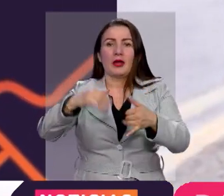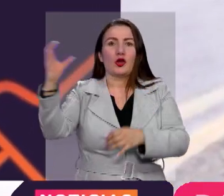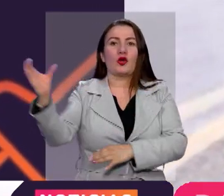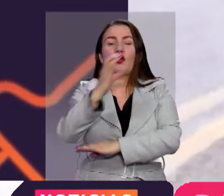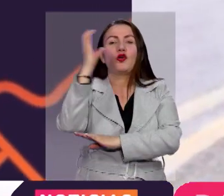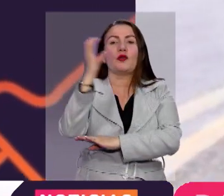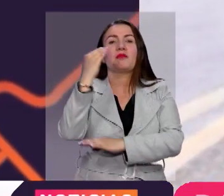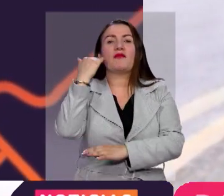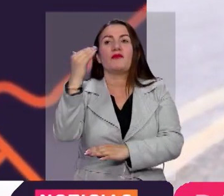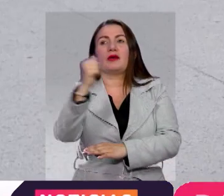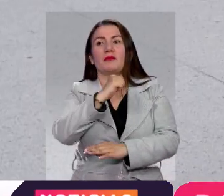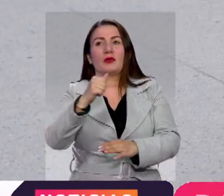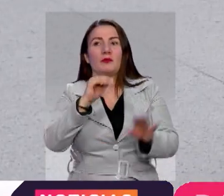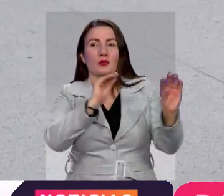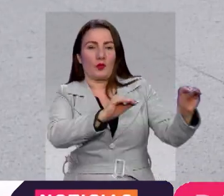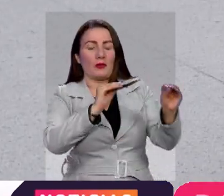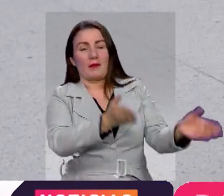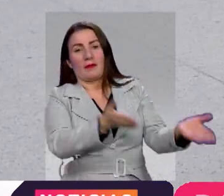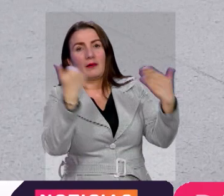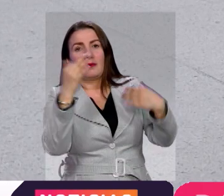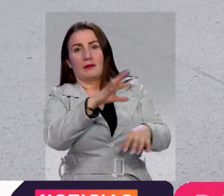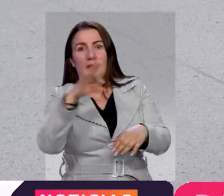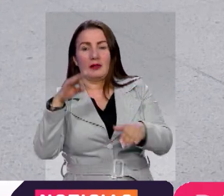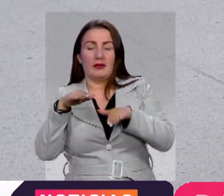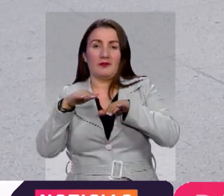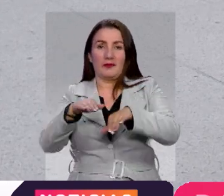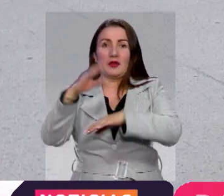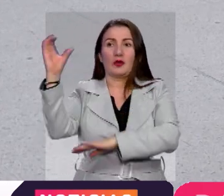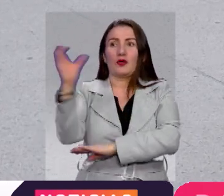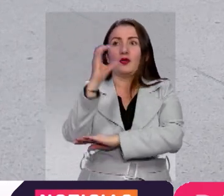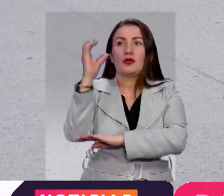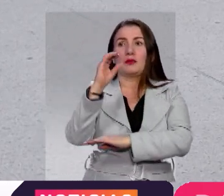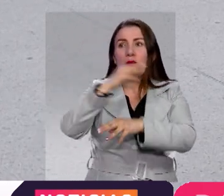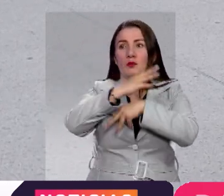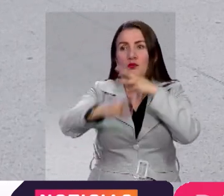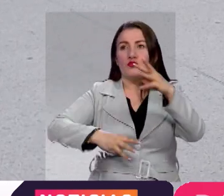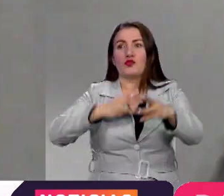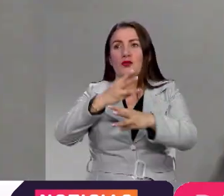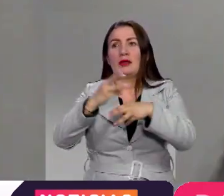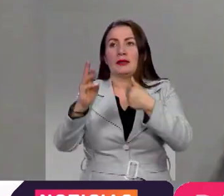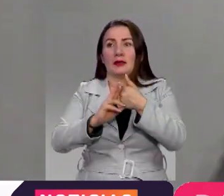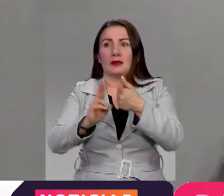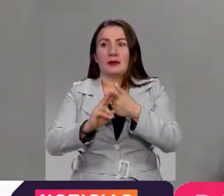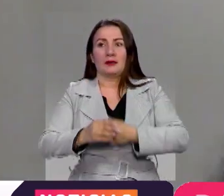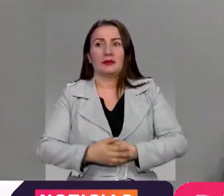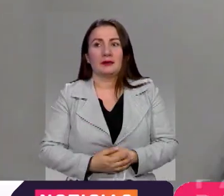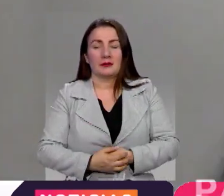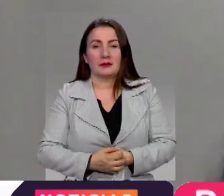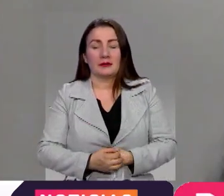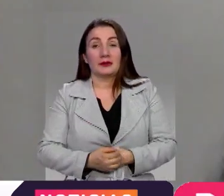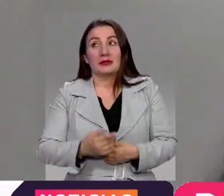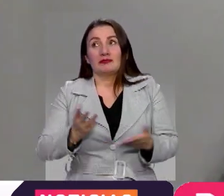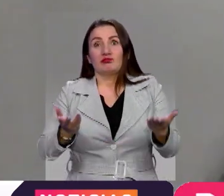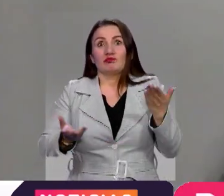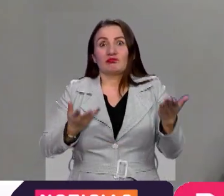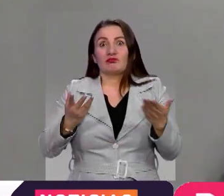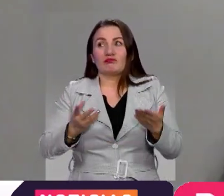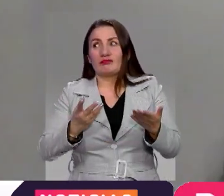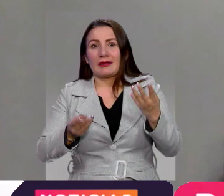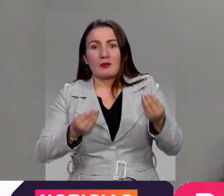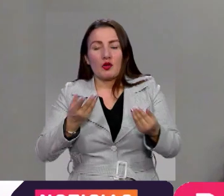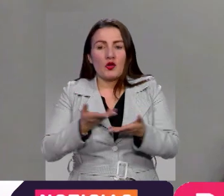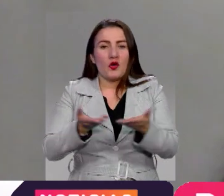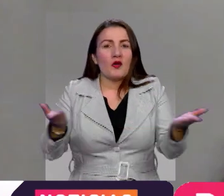femenina, le valieron ser convocada para competir por Colombia en los campeonatos mundiales de ruta. Es como sin palabras porque pues